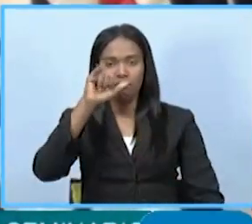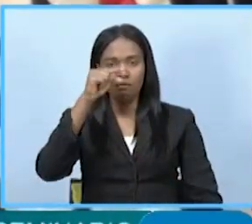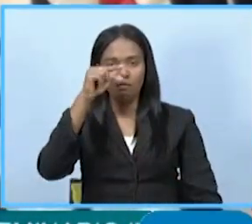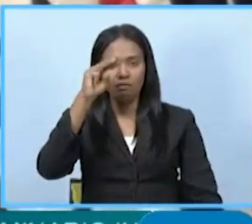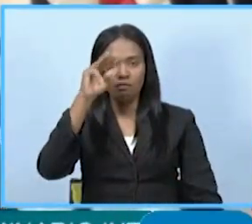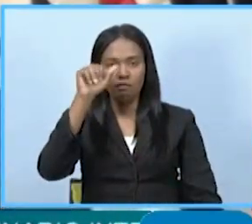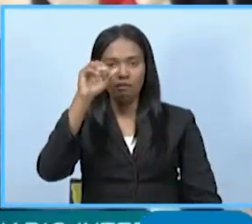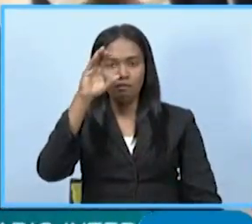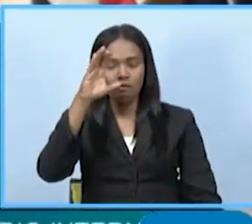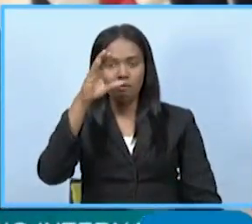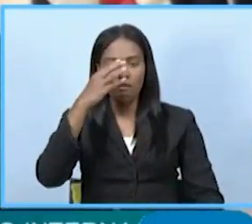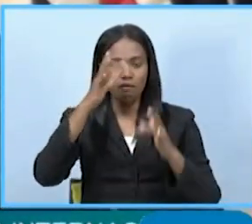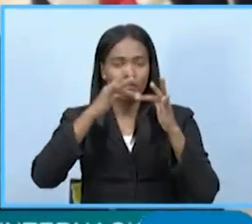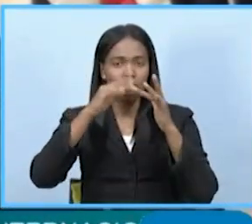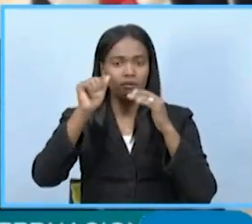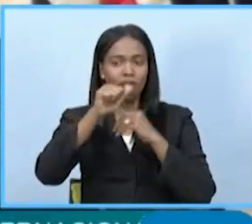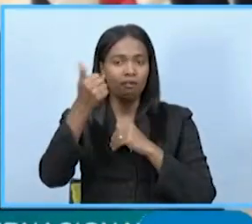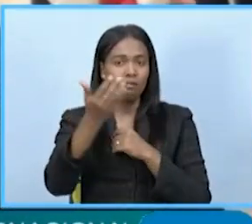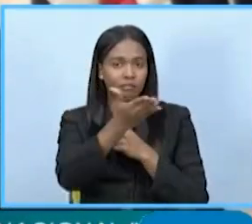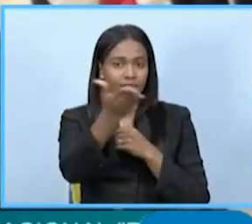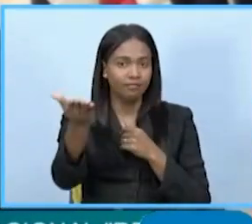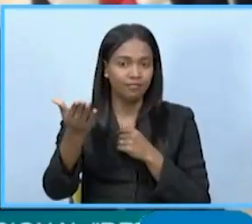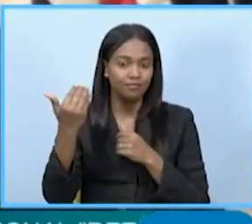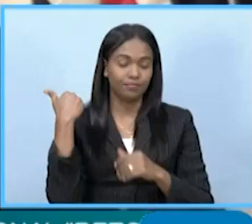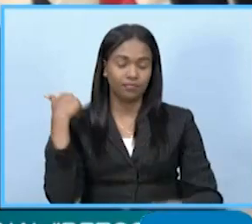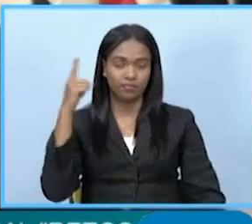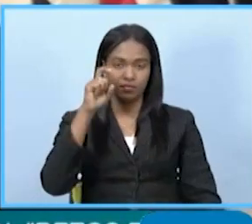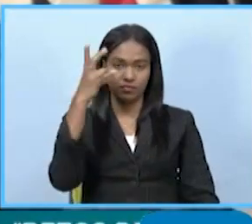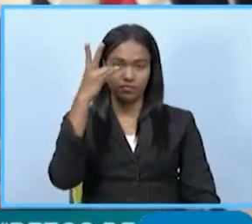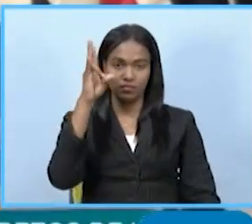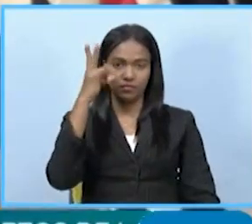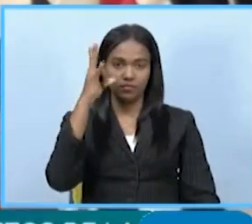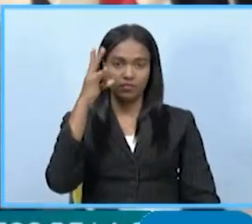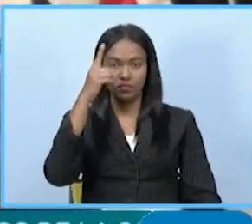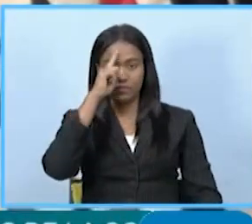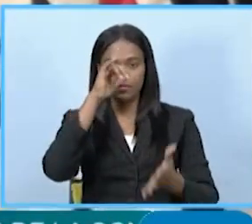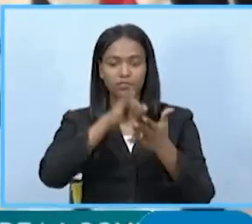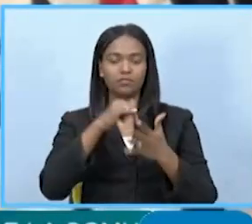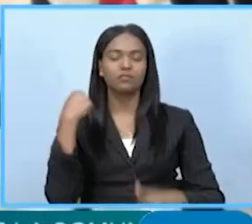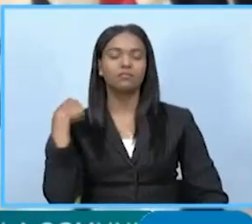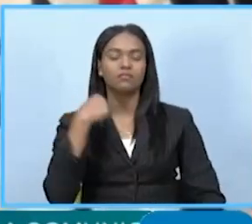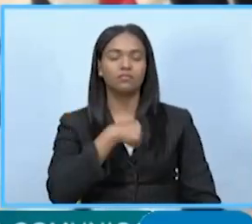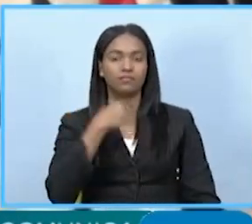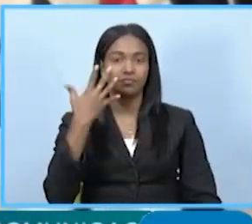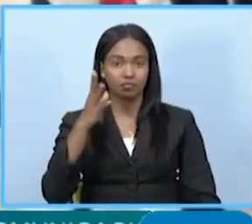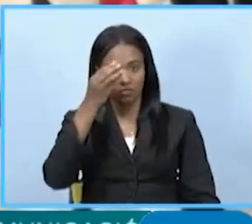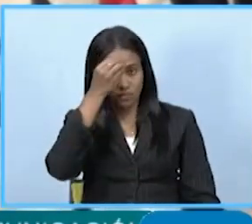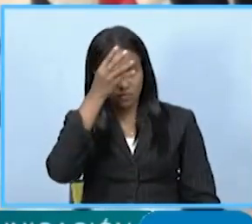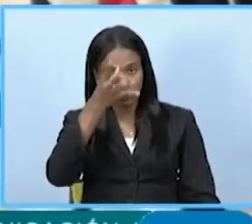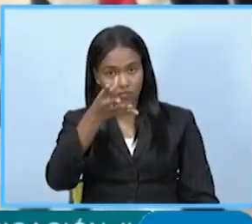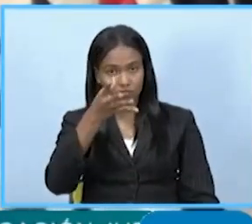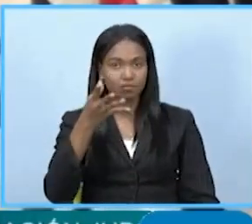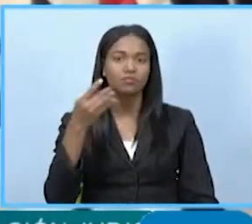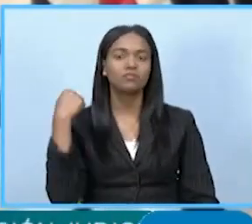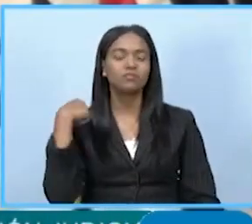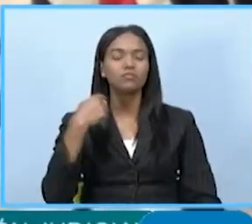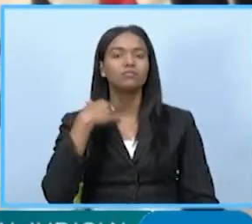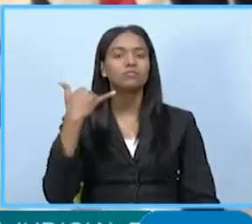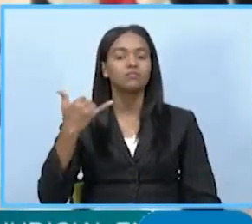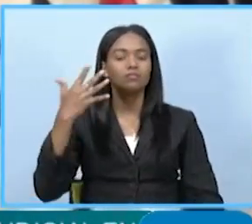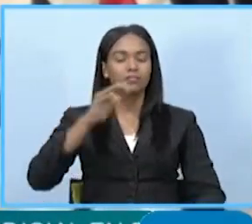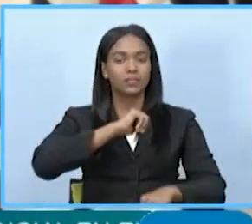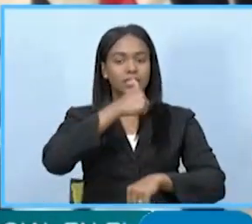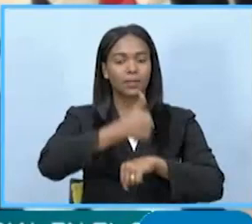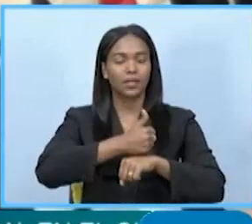municipal. Faltaban ustedes, los 117, y por eso nosotros, que hemos dicho, estamos